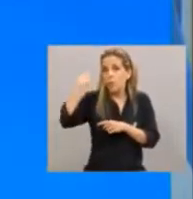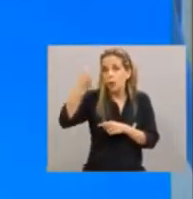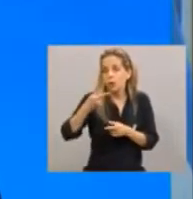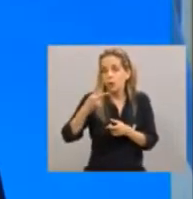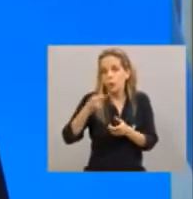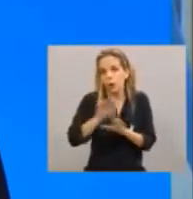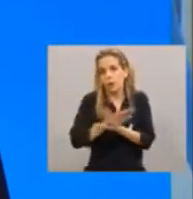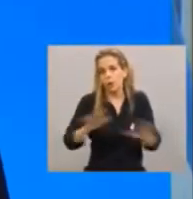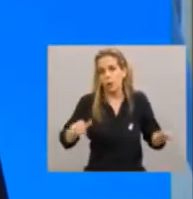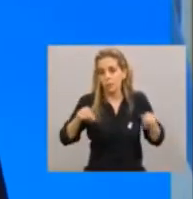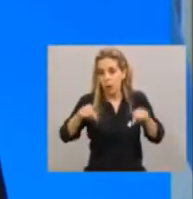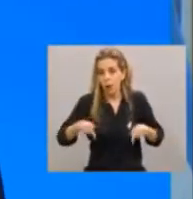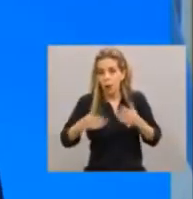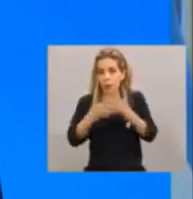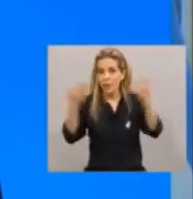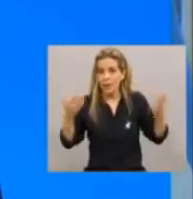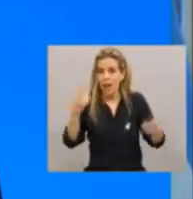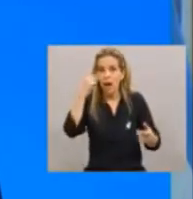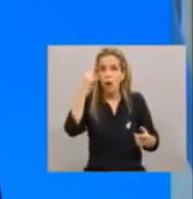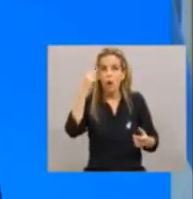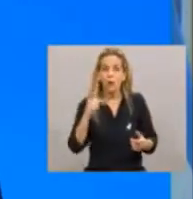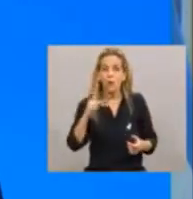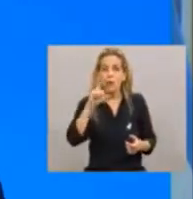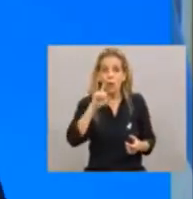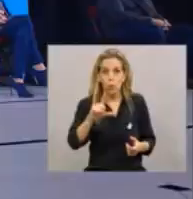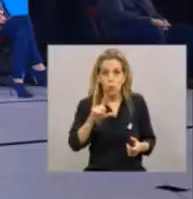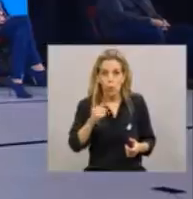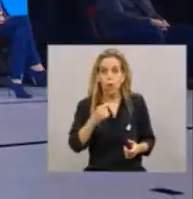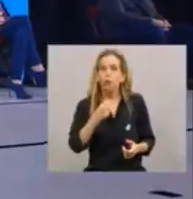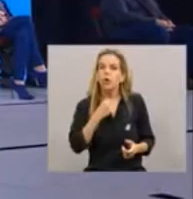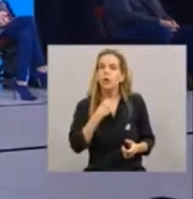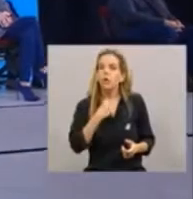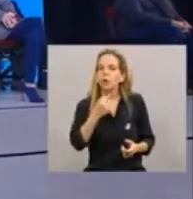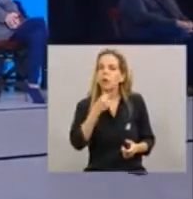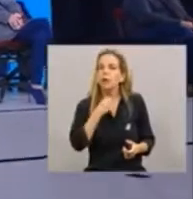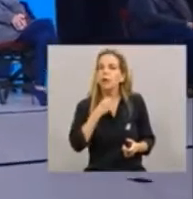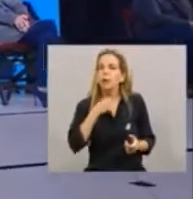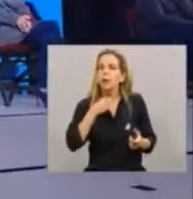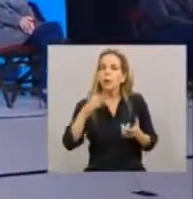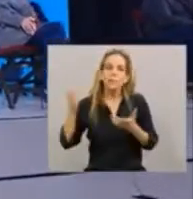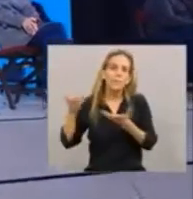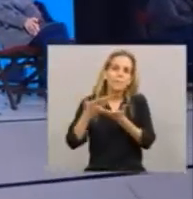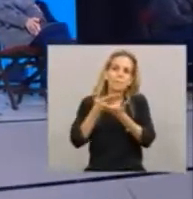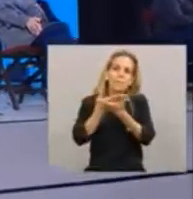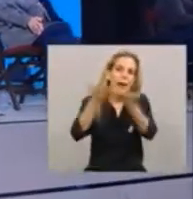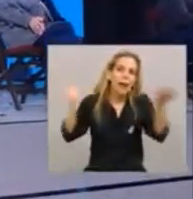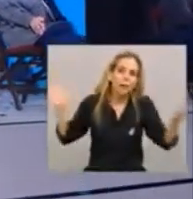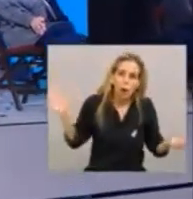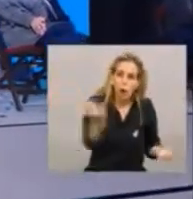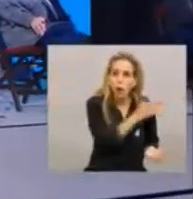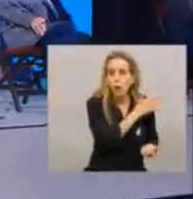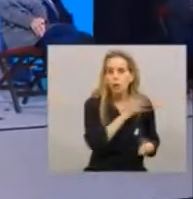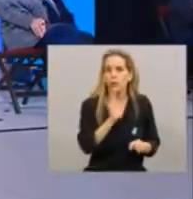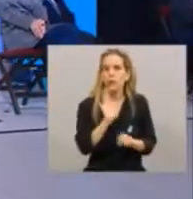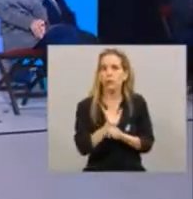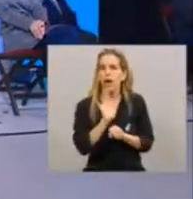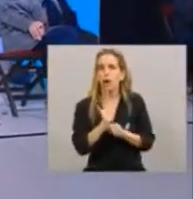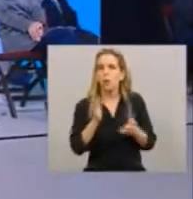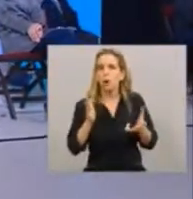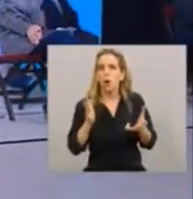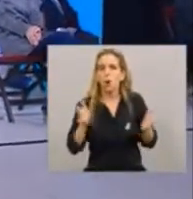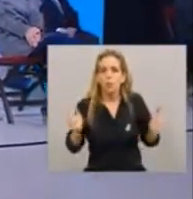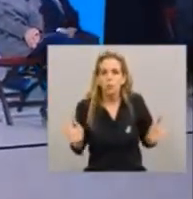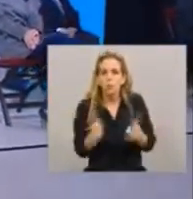este 9 de julio yo quiero que para todos sea la inyección de fuerza